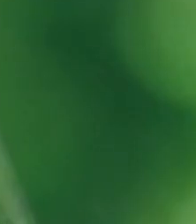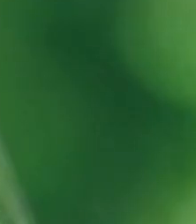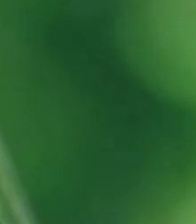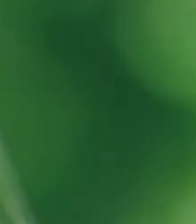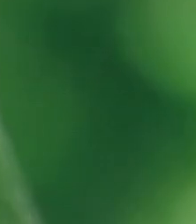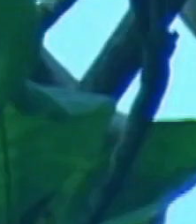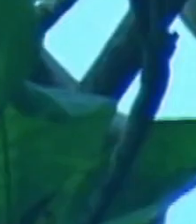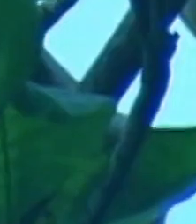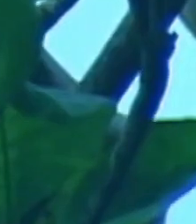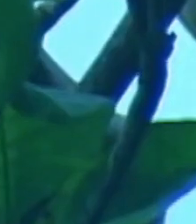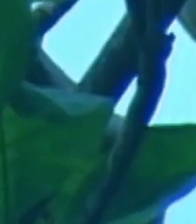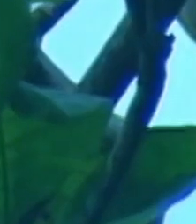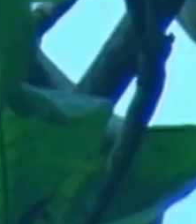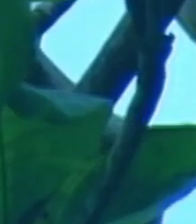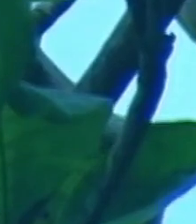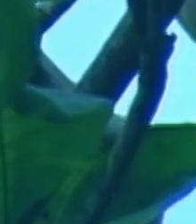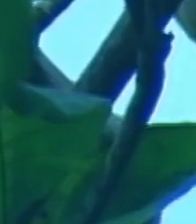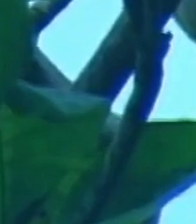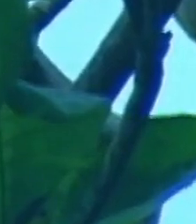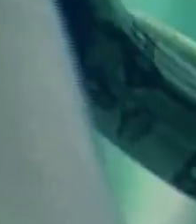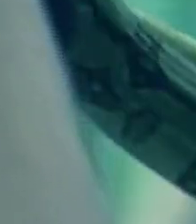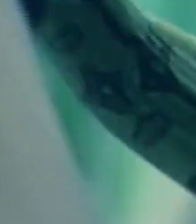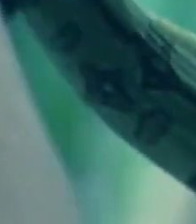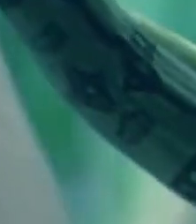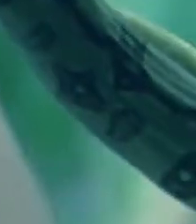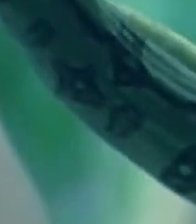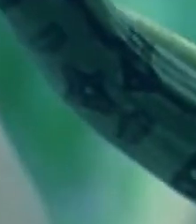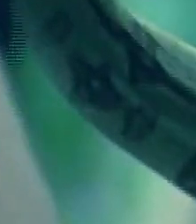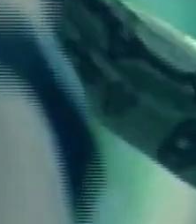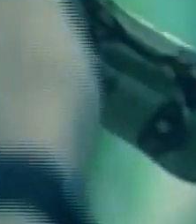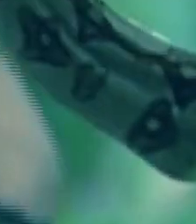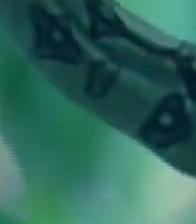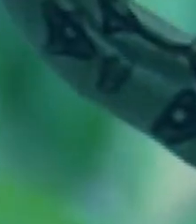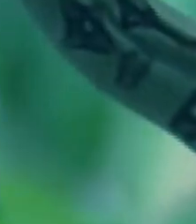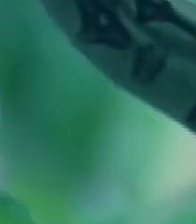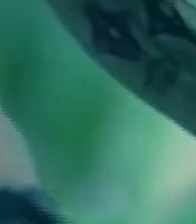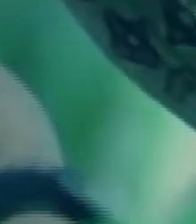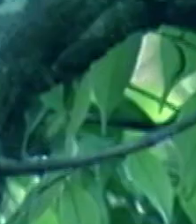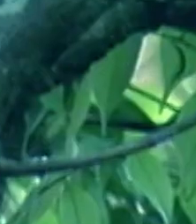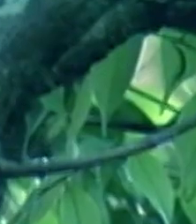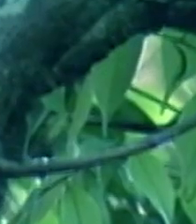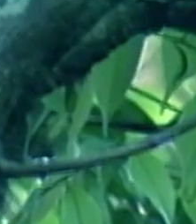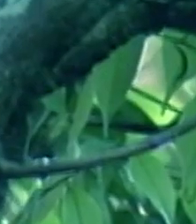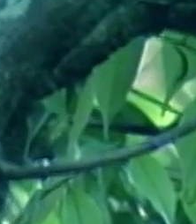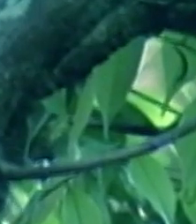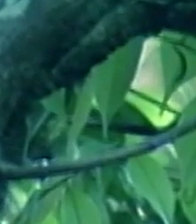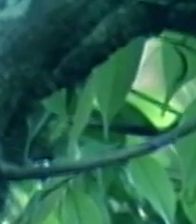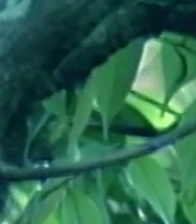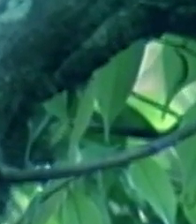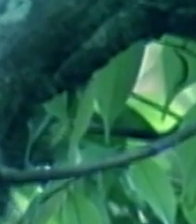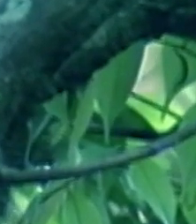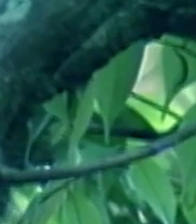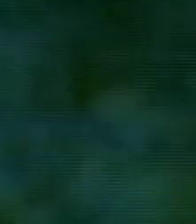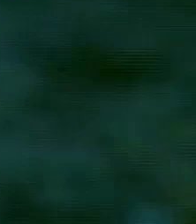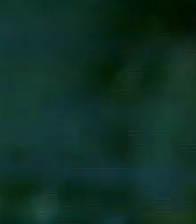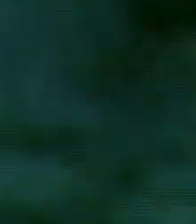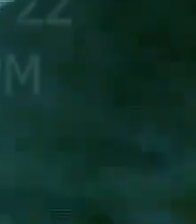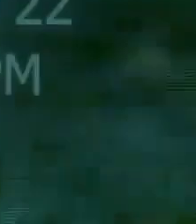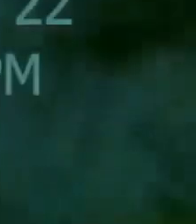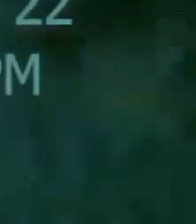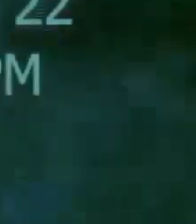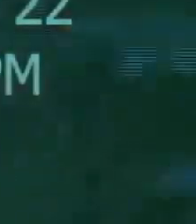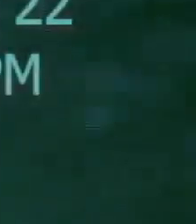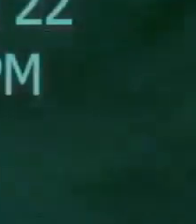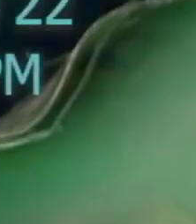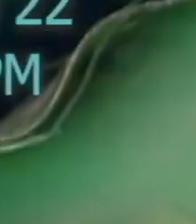Biodiversidad, nuestro verdadero tesoro. Un acercamiento a la flora y fauna que hace a este país único. Miércoles